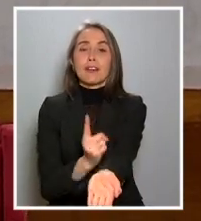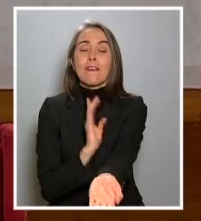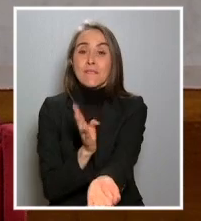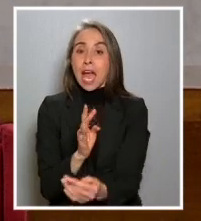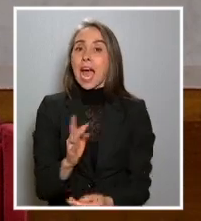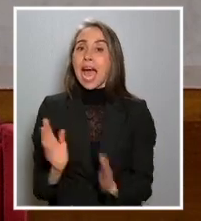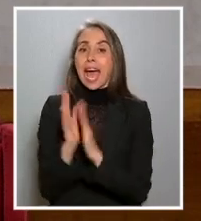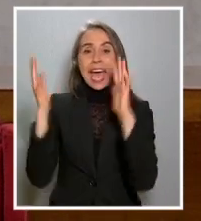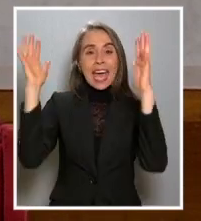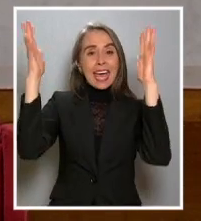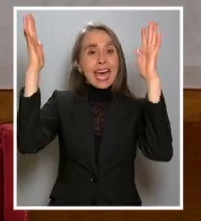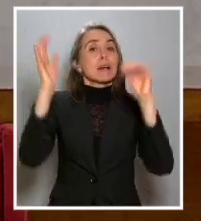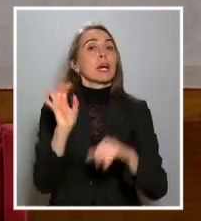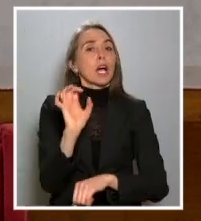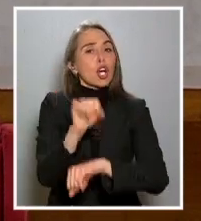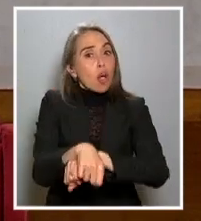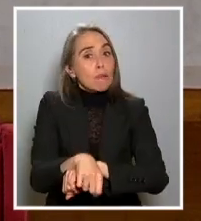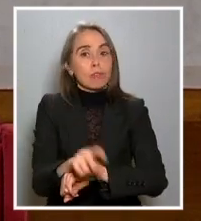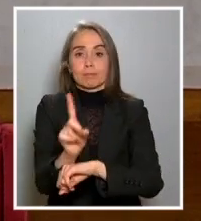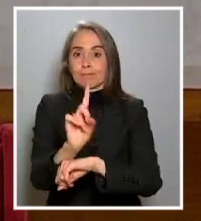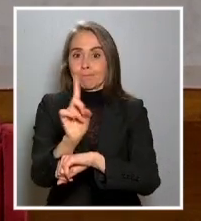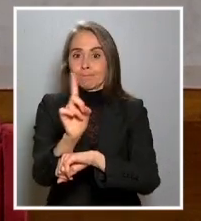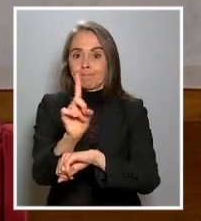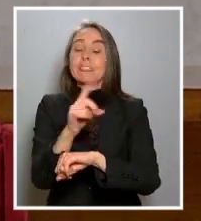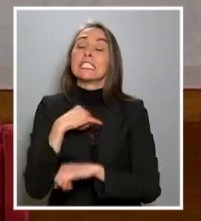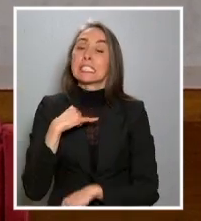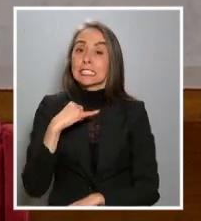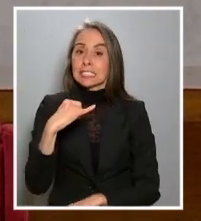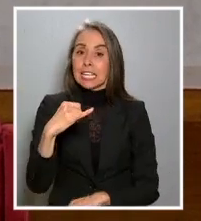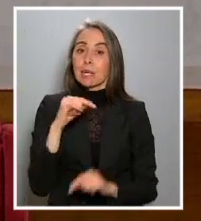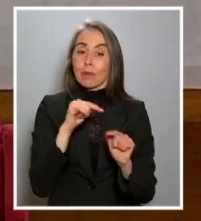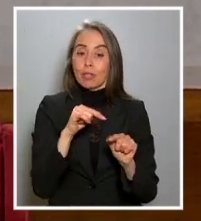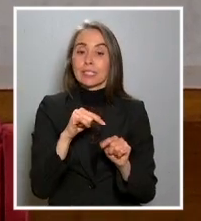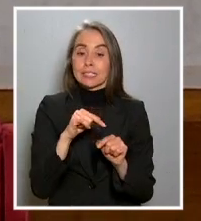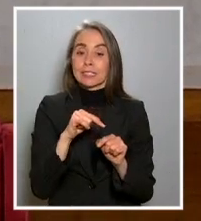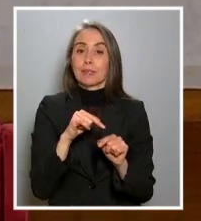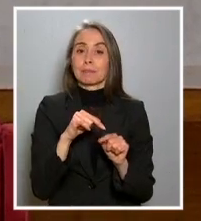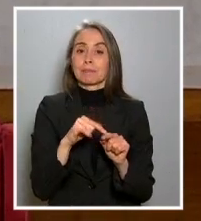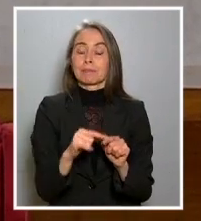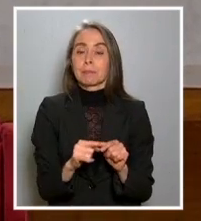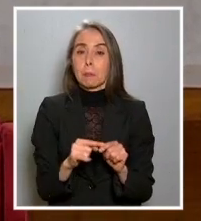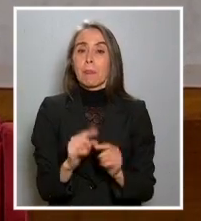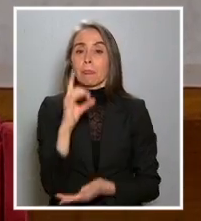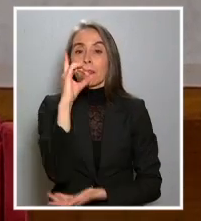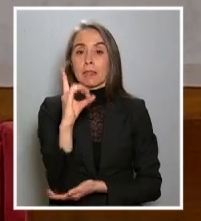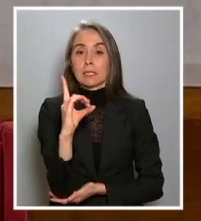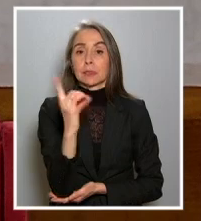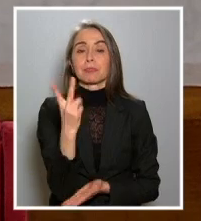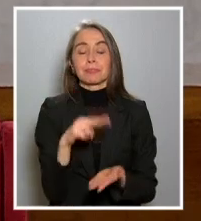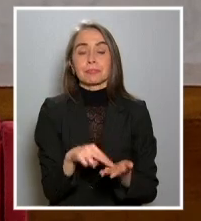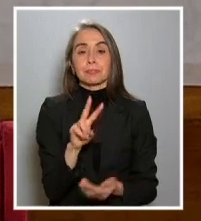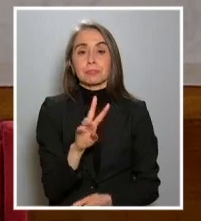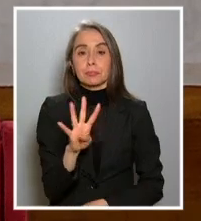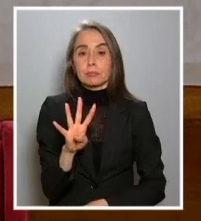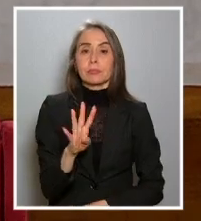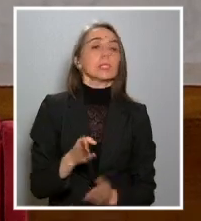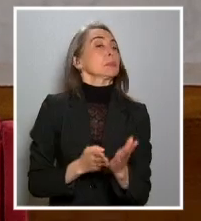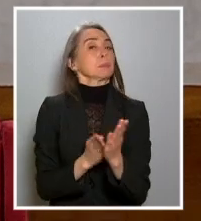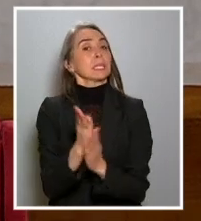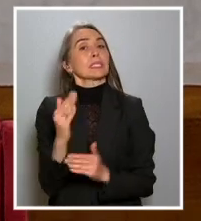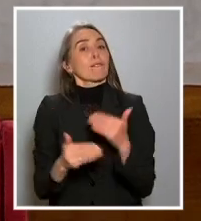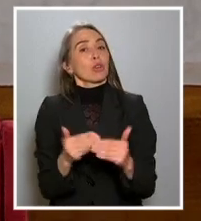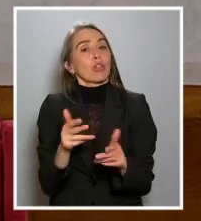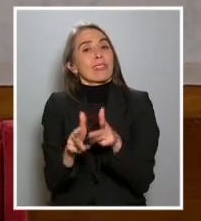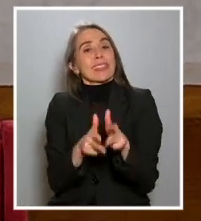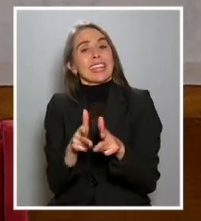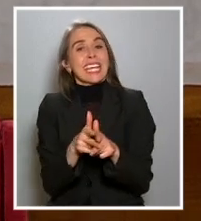Pero no nos conformamos. Vamos a seguir por esta vía. En diciembre del 2024 va a comenzar a operar el